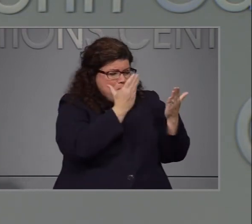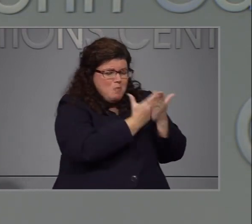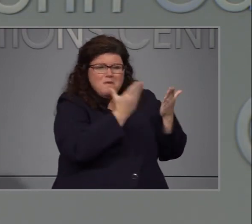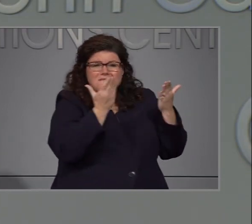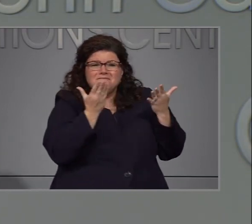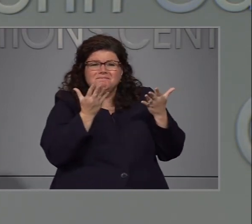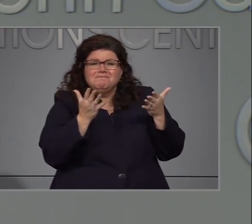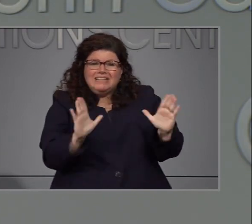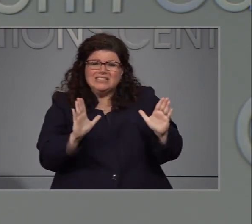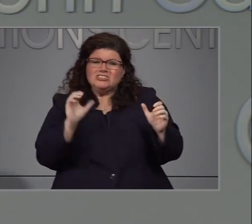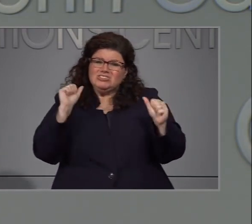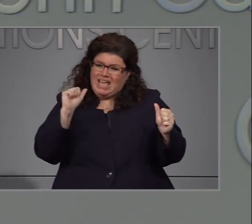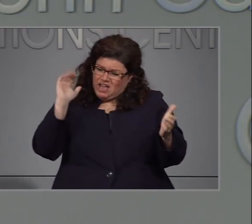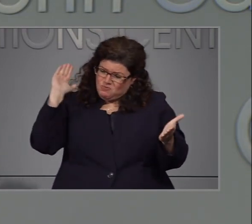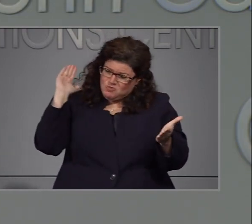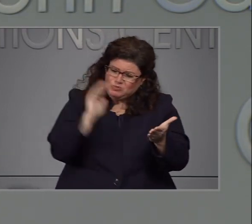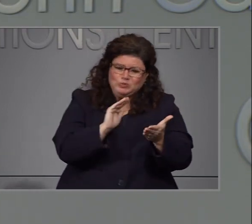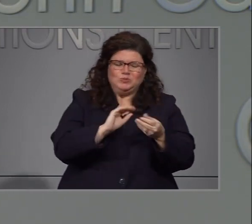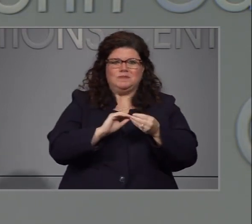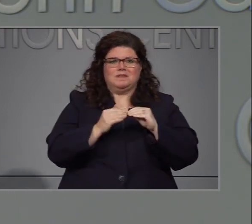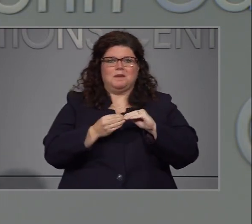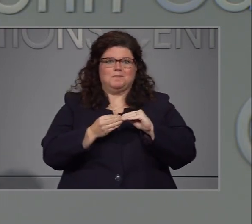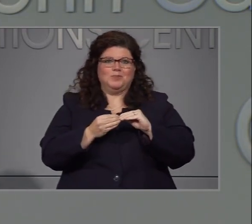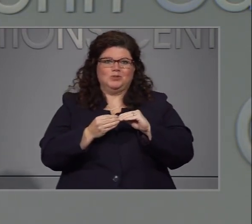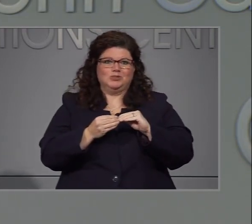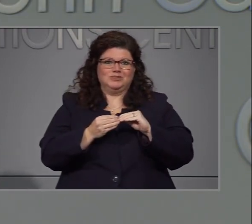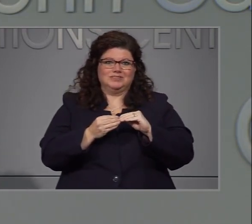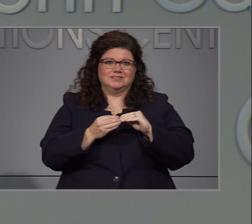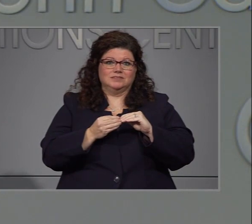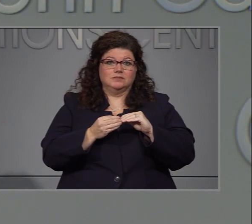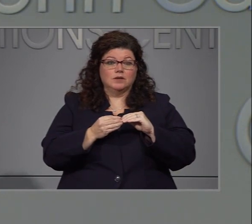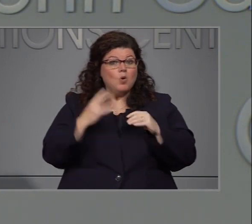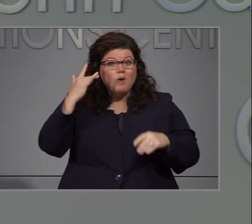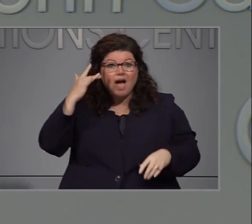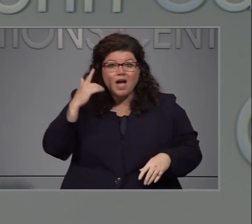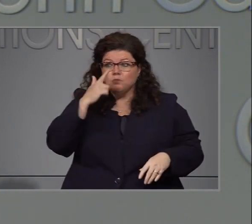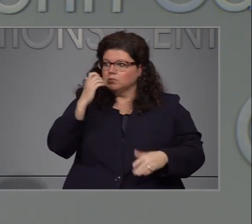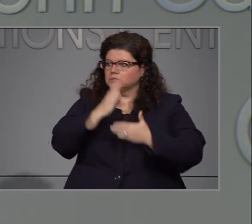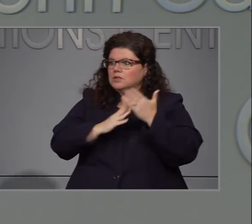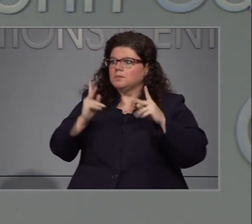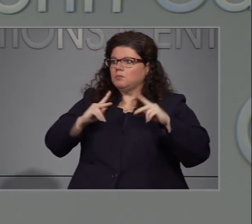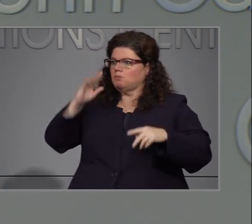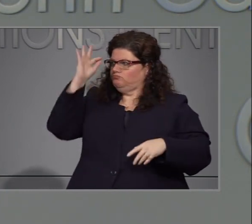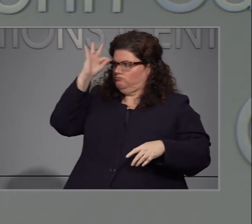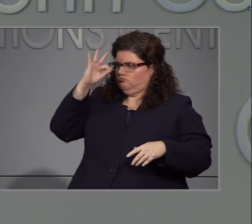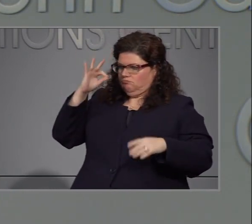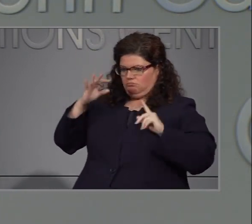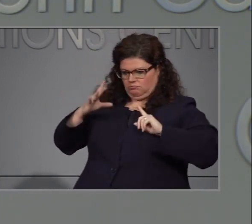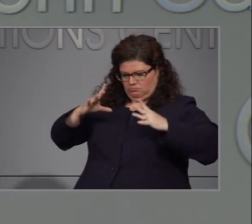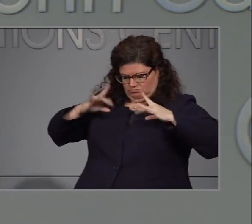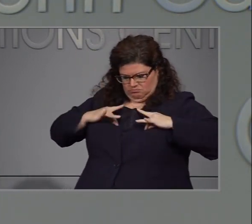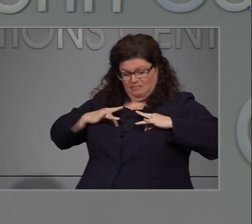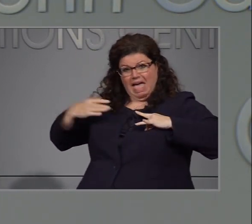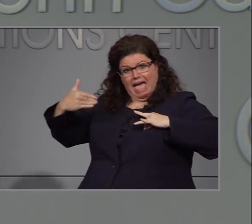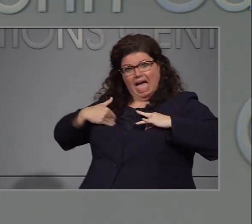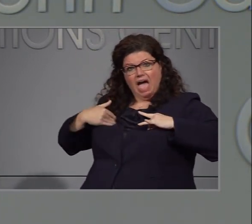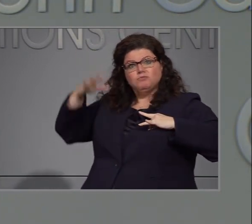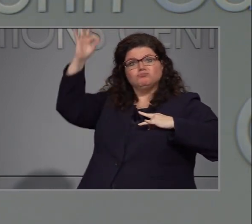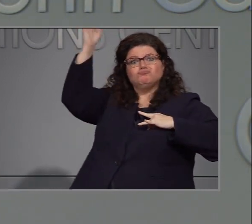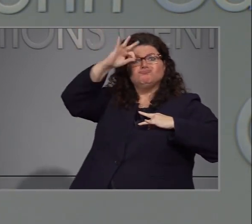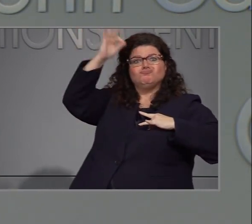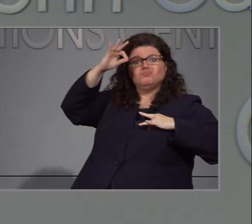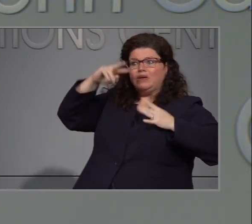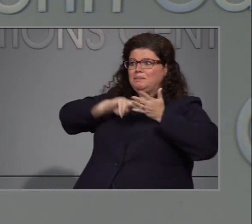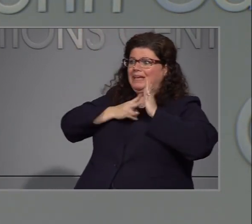ampliamente reduce la transmisión de COVID-19, sobre todo de gente que está infectada y no lo sabe. Los cubrebocas son